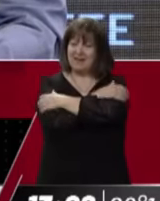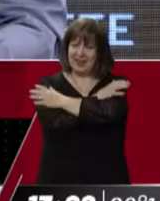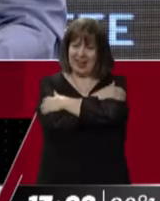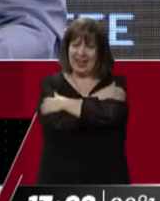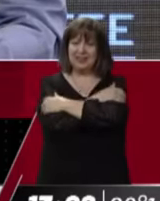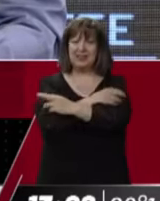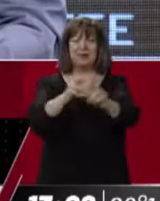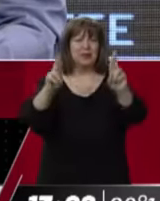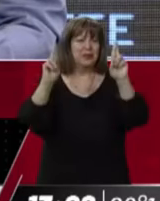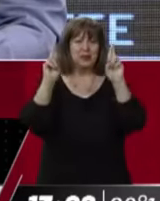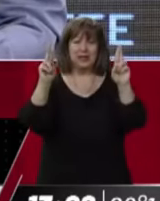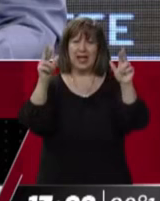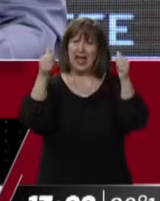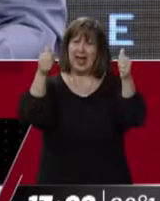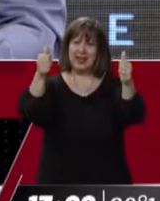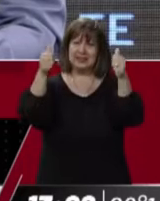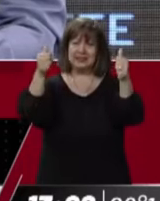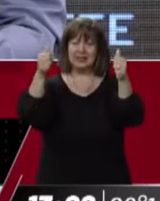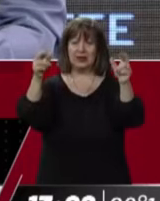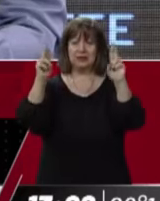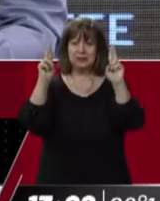y éxitos mañana.